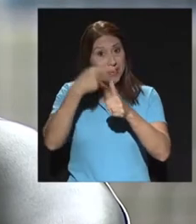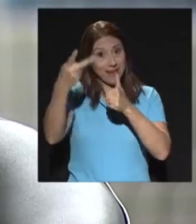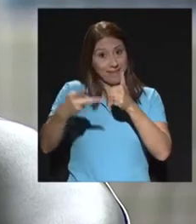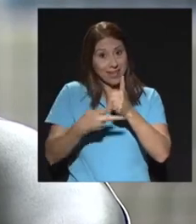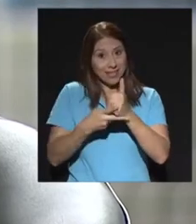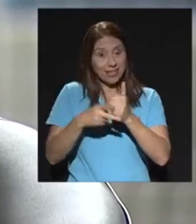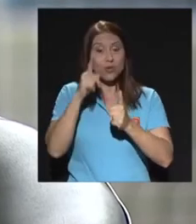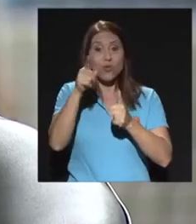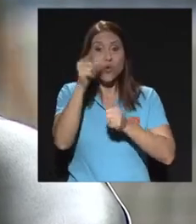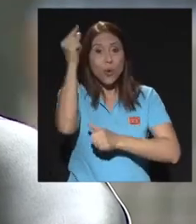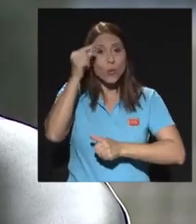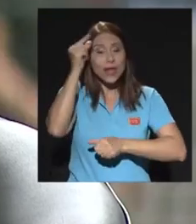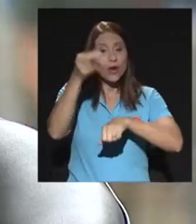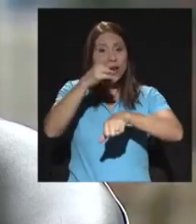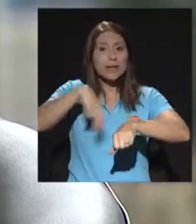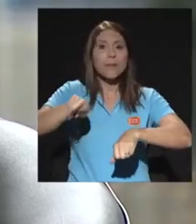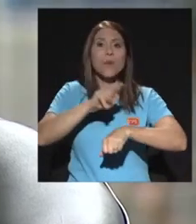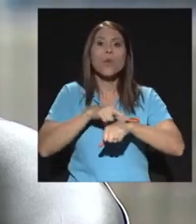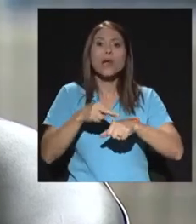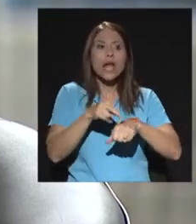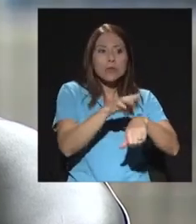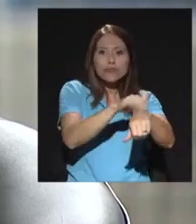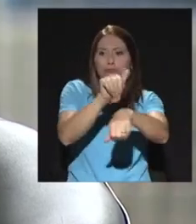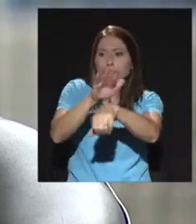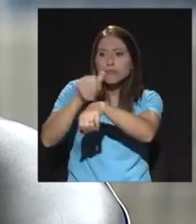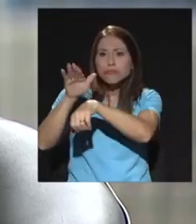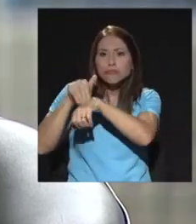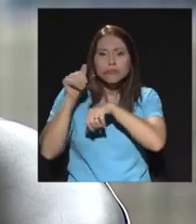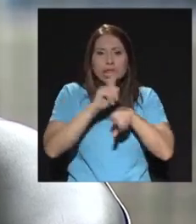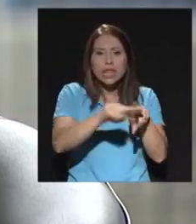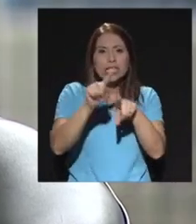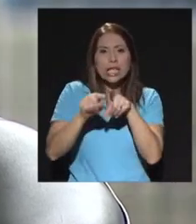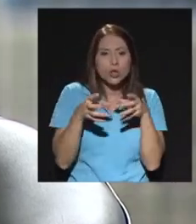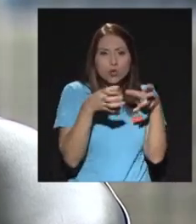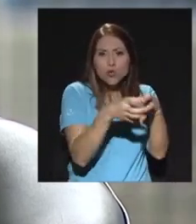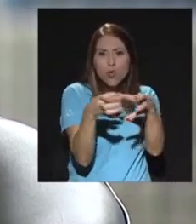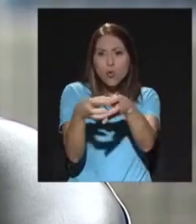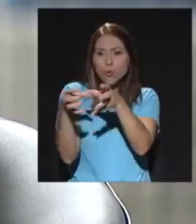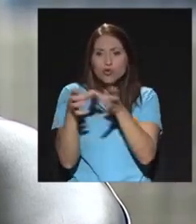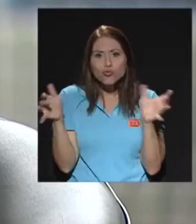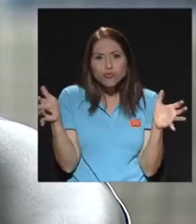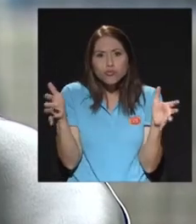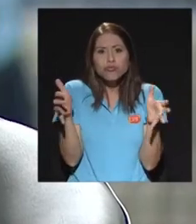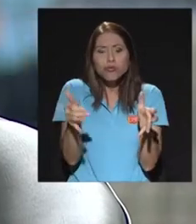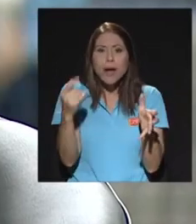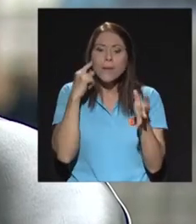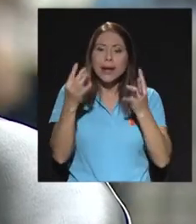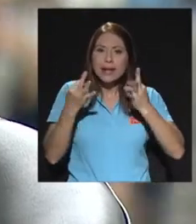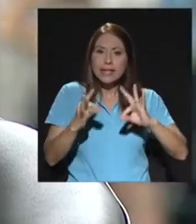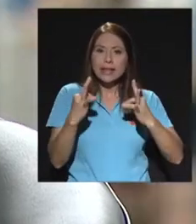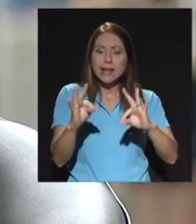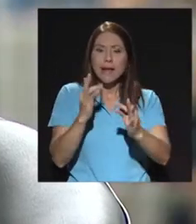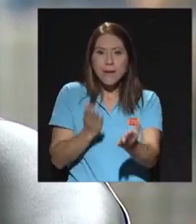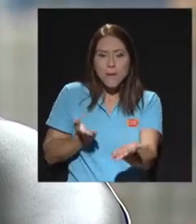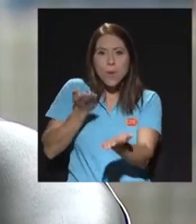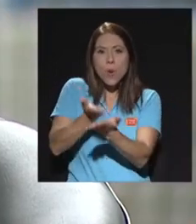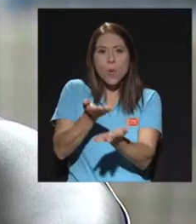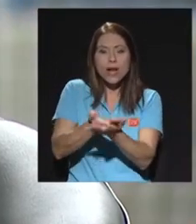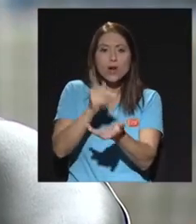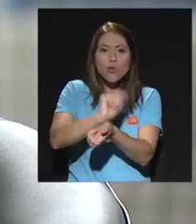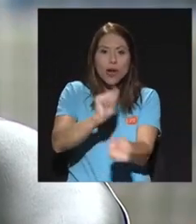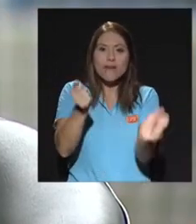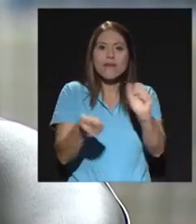de la República se atrevía a convocar a distintos sectores para tratar de proponer una reforma al